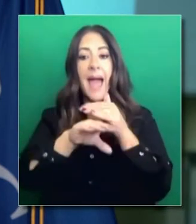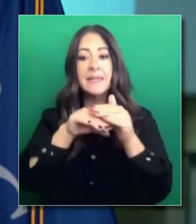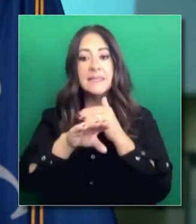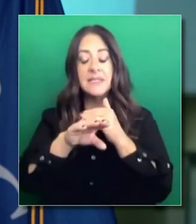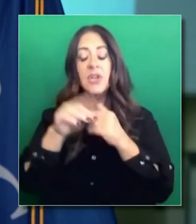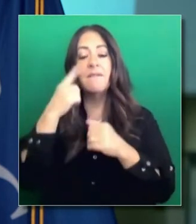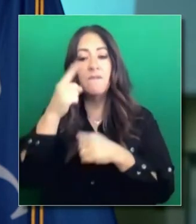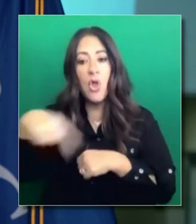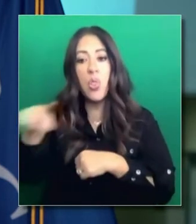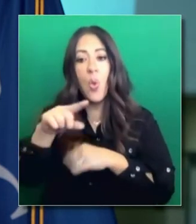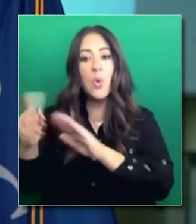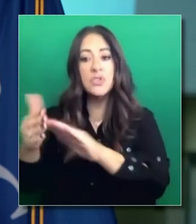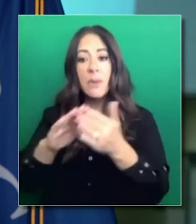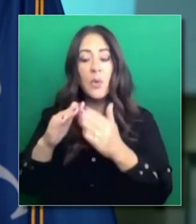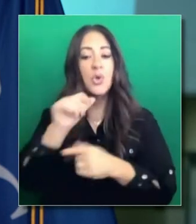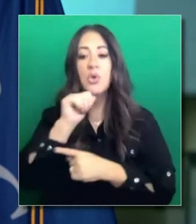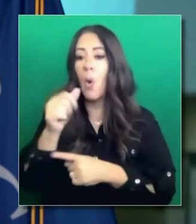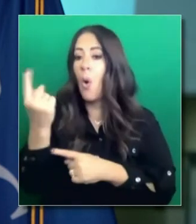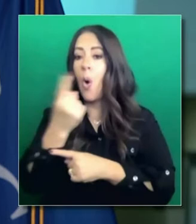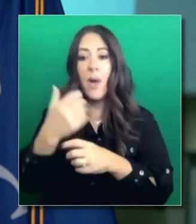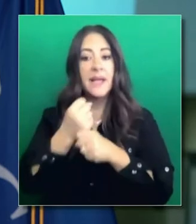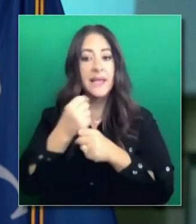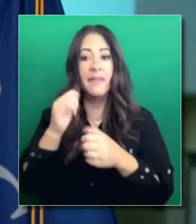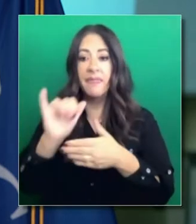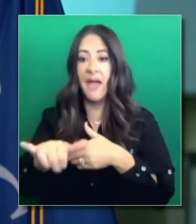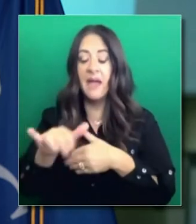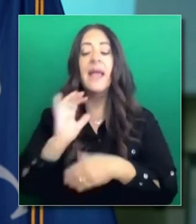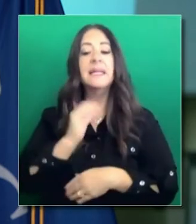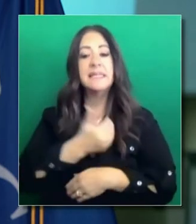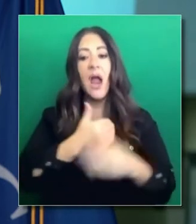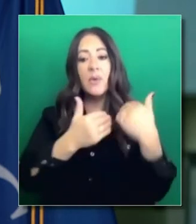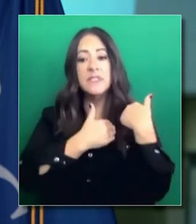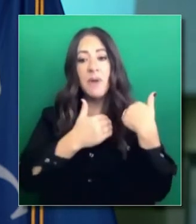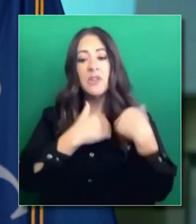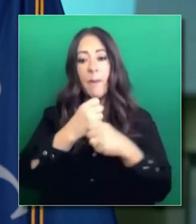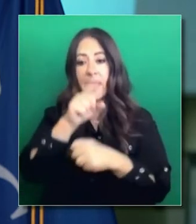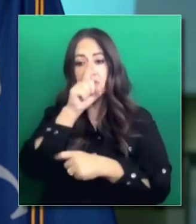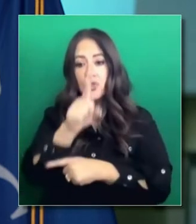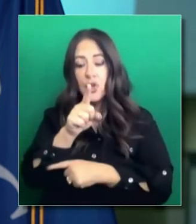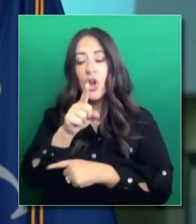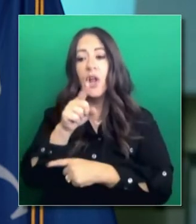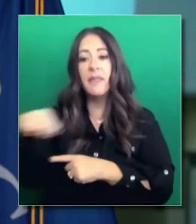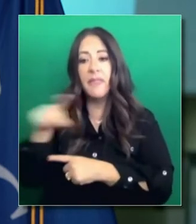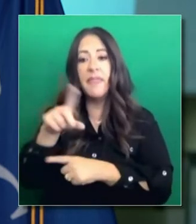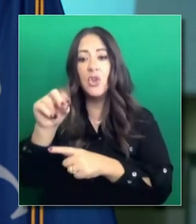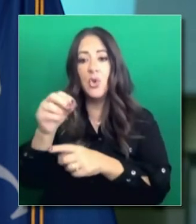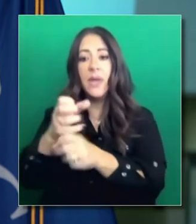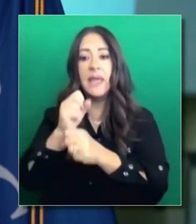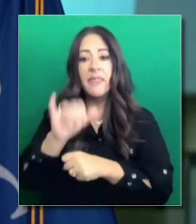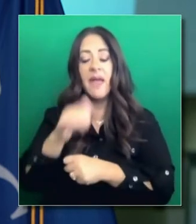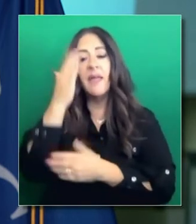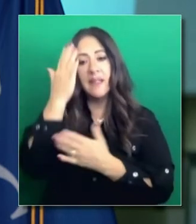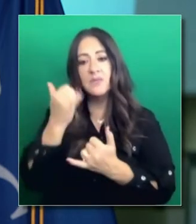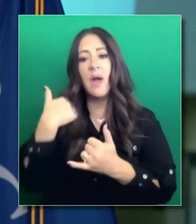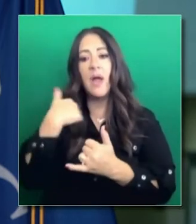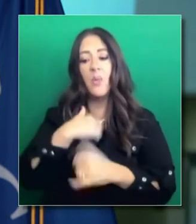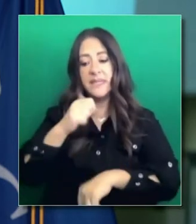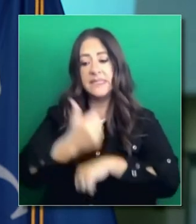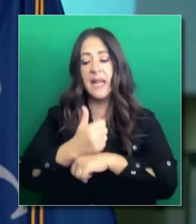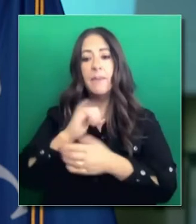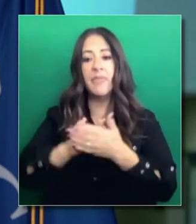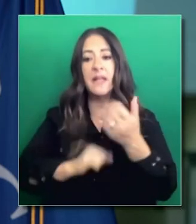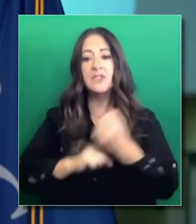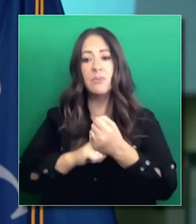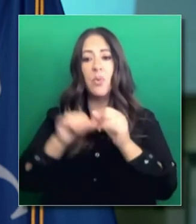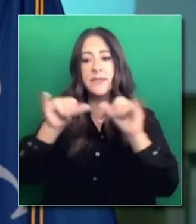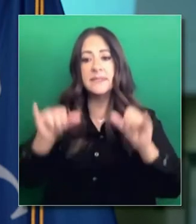comunidades menos servidas. Y tenemos nosotros la responsabilidad de llenar esos huecos, esos espacios, creando